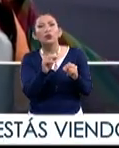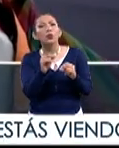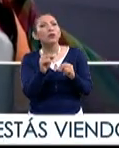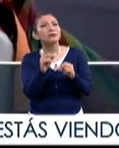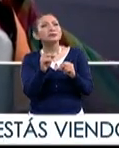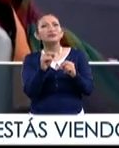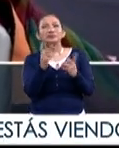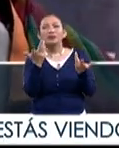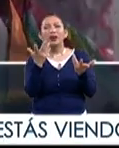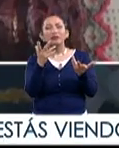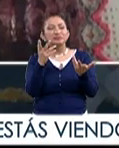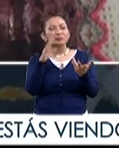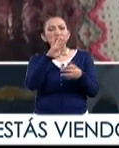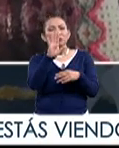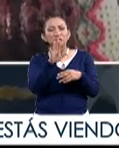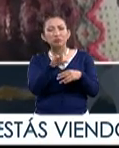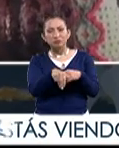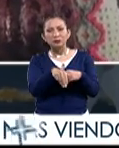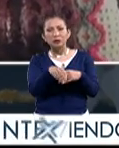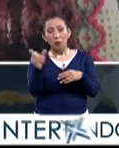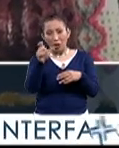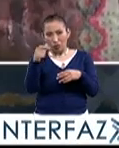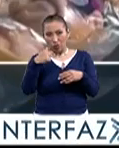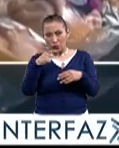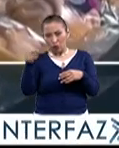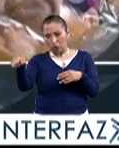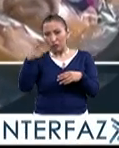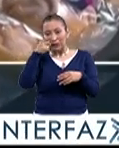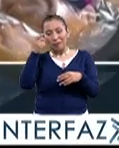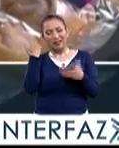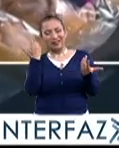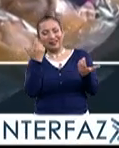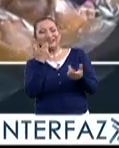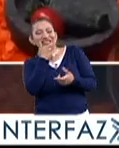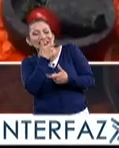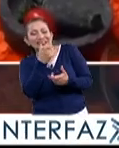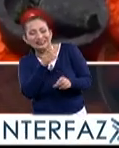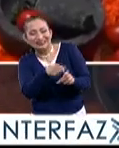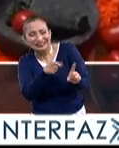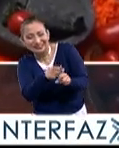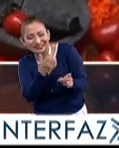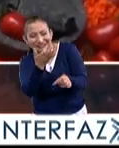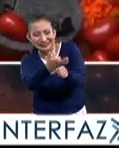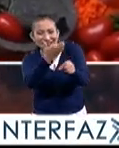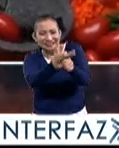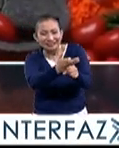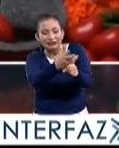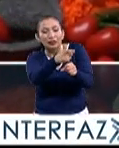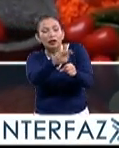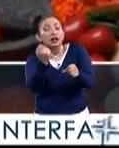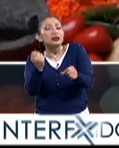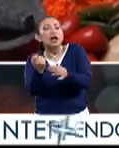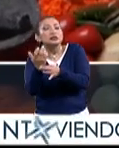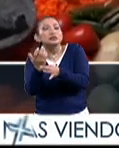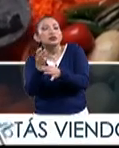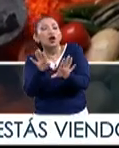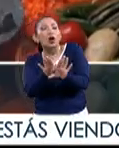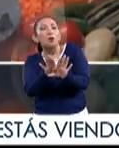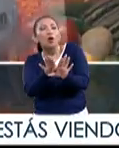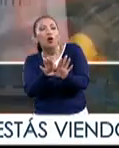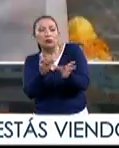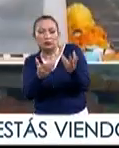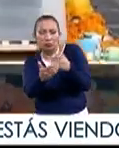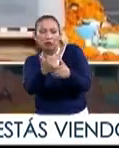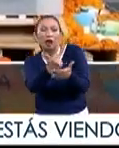es... también cuando usted maneja con ironía o... es una forma de negociar con